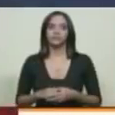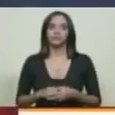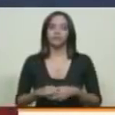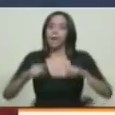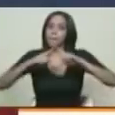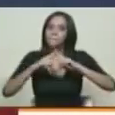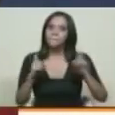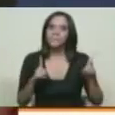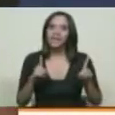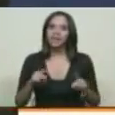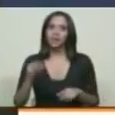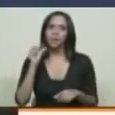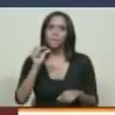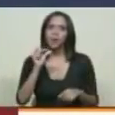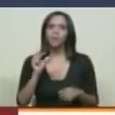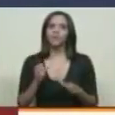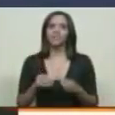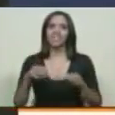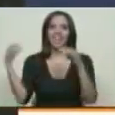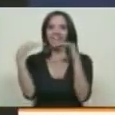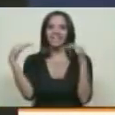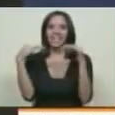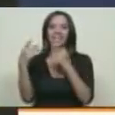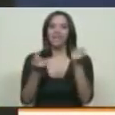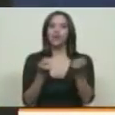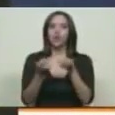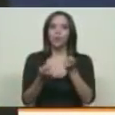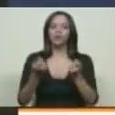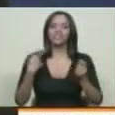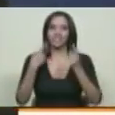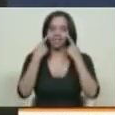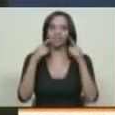Pero parte de la guerra económica, señores, tiene que ver con eso.